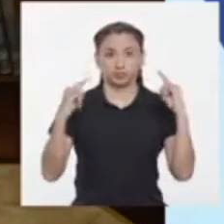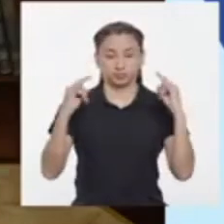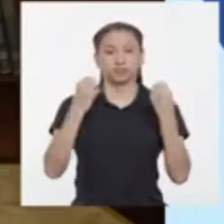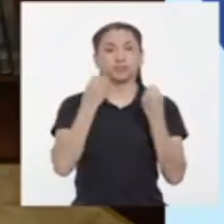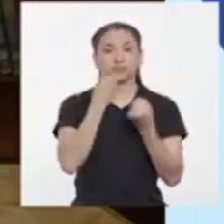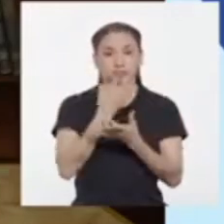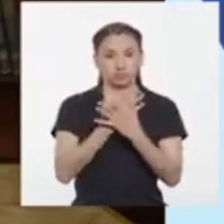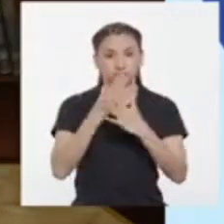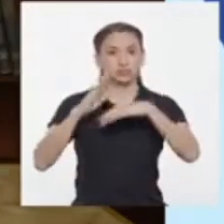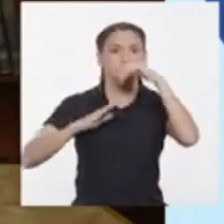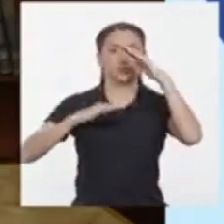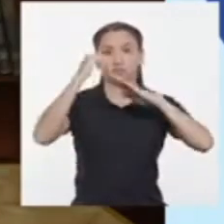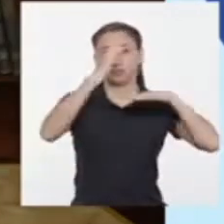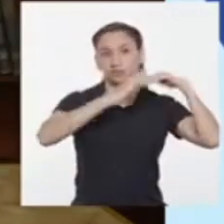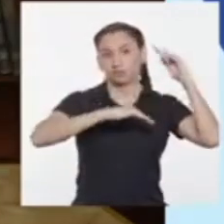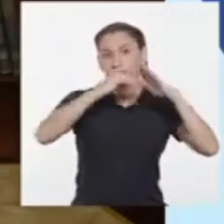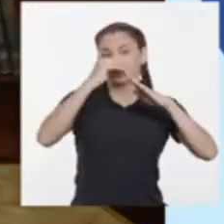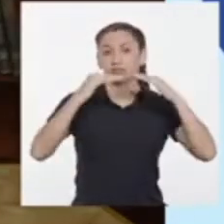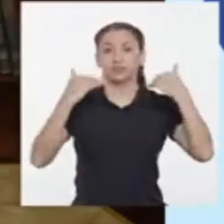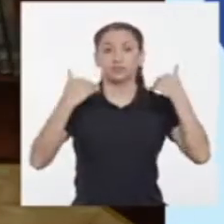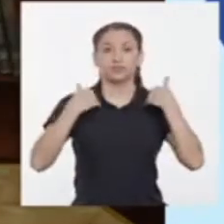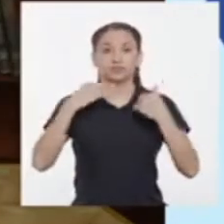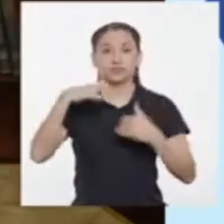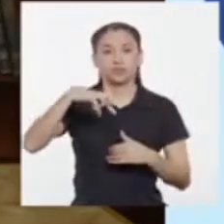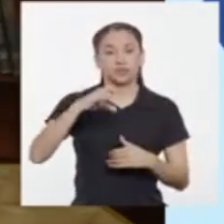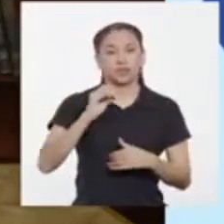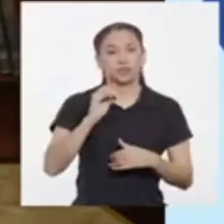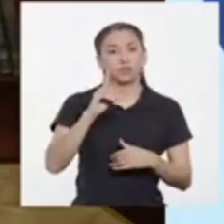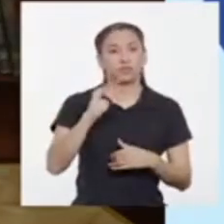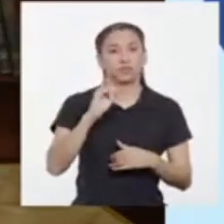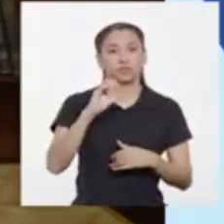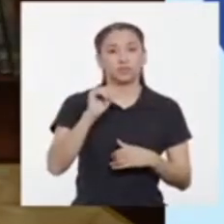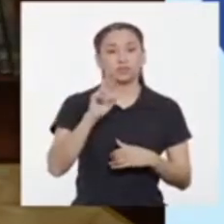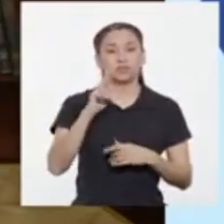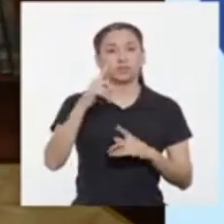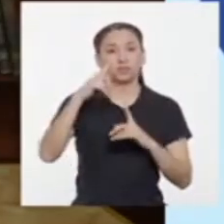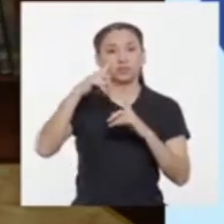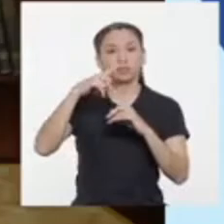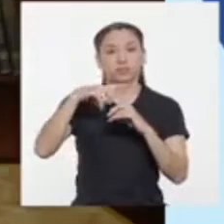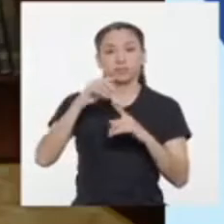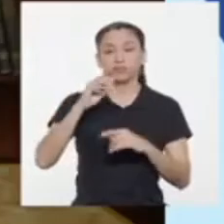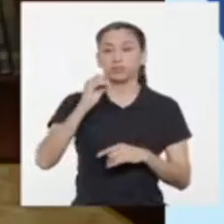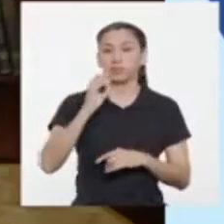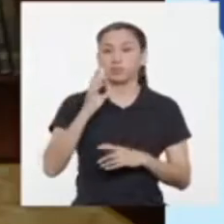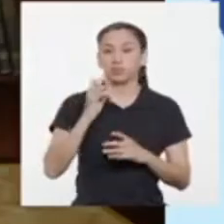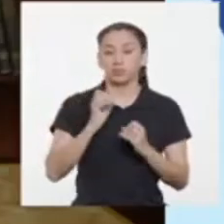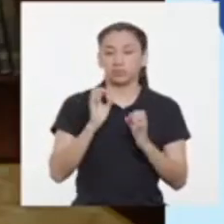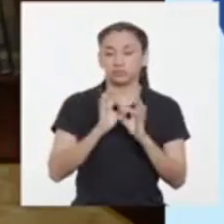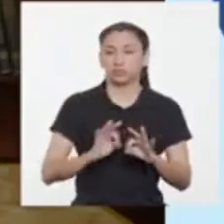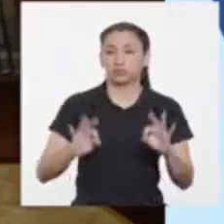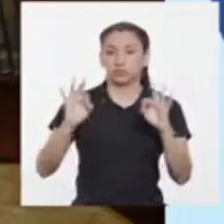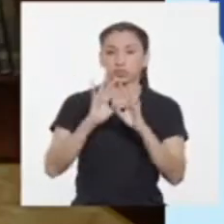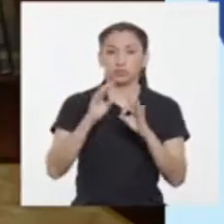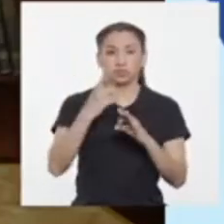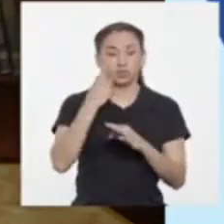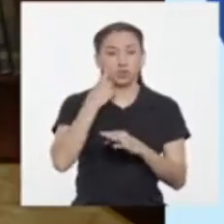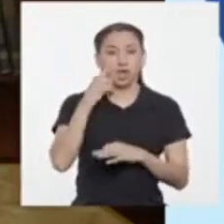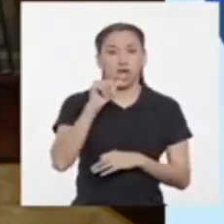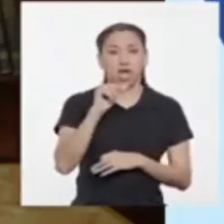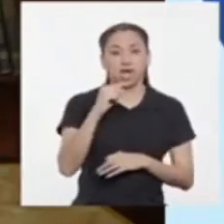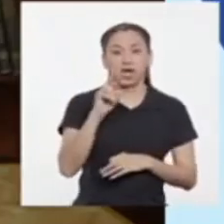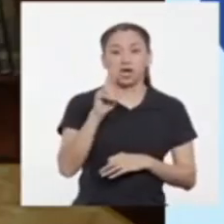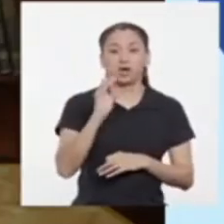y bien construida. Las cubiertas deben ser de policarbonato de alta calidad, como por ejemplo las